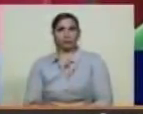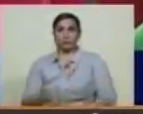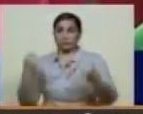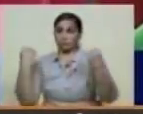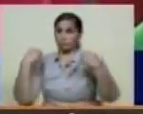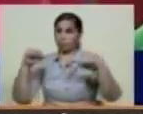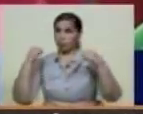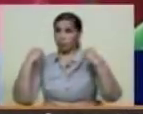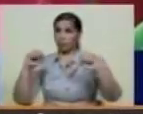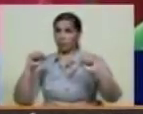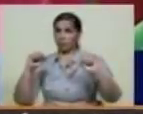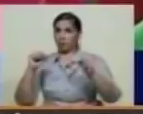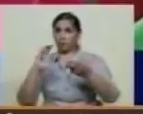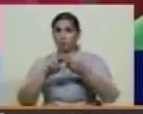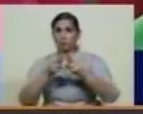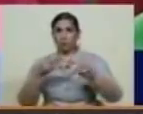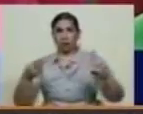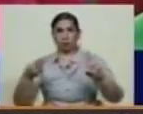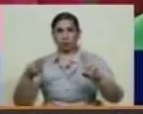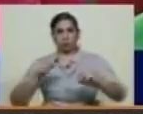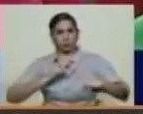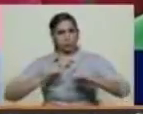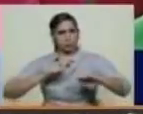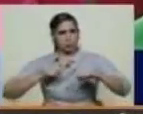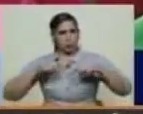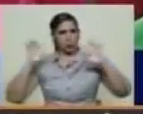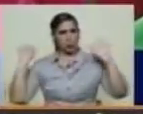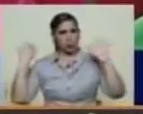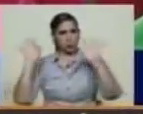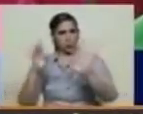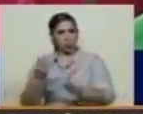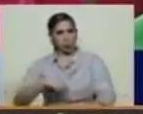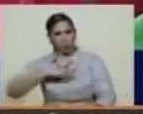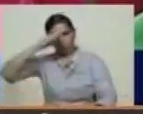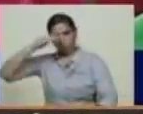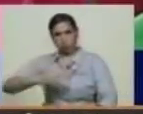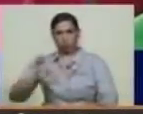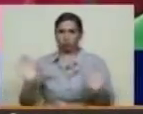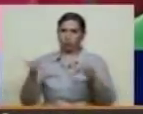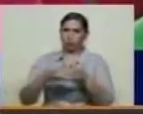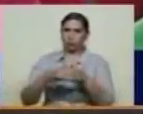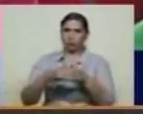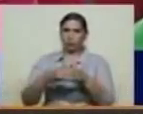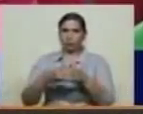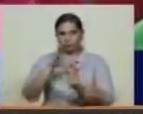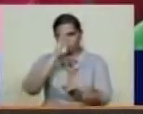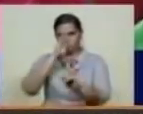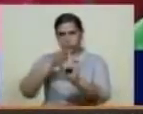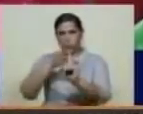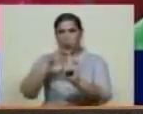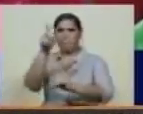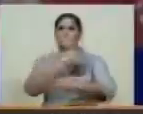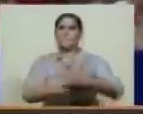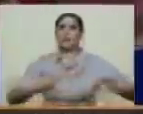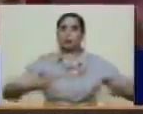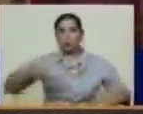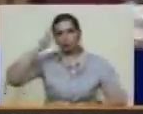preparémonos para la paz, movilizados. Nuestra milicia nacional bolivariana va rumbo al millón de milicianos.